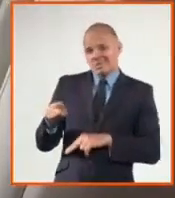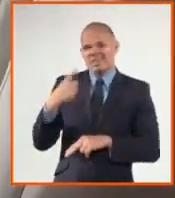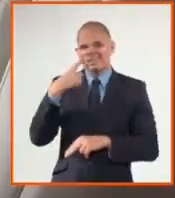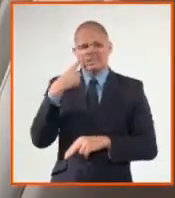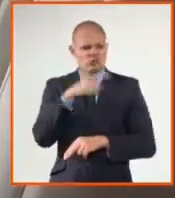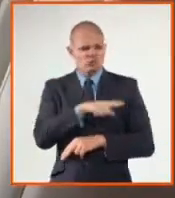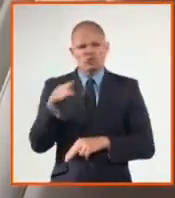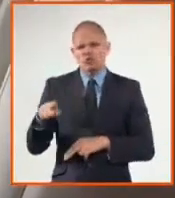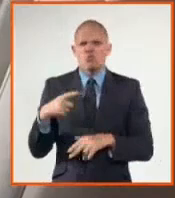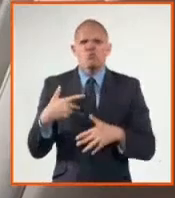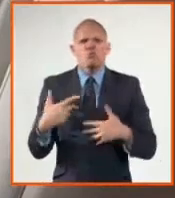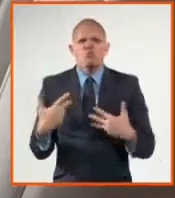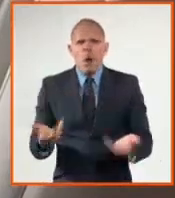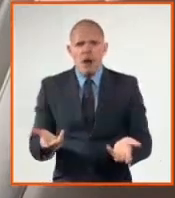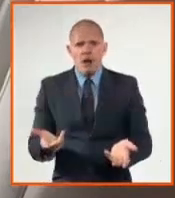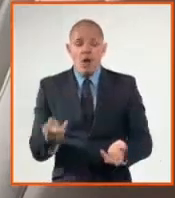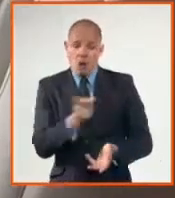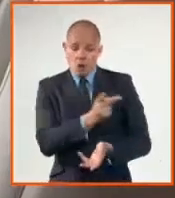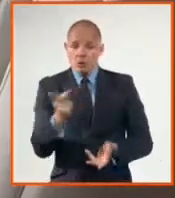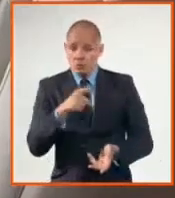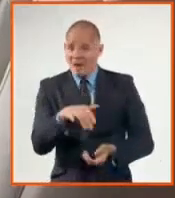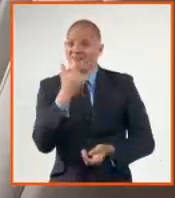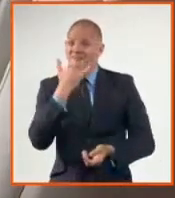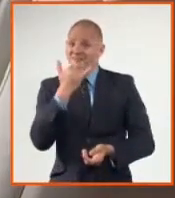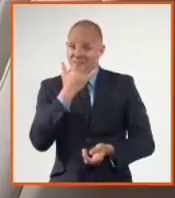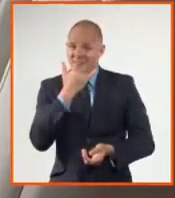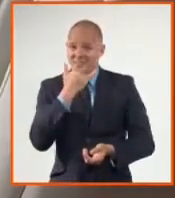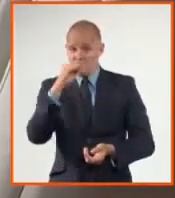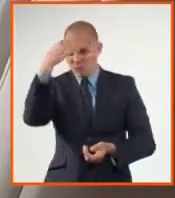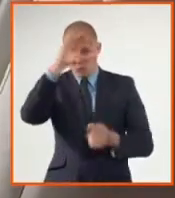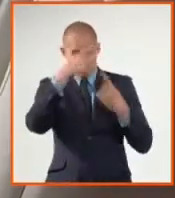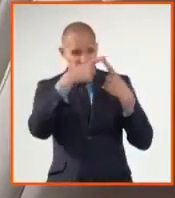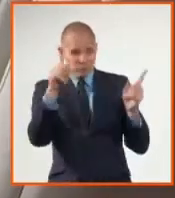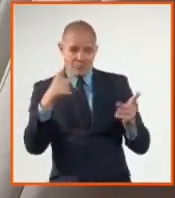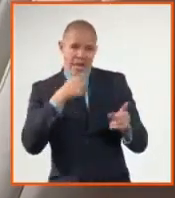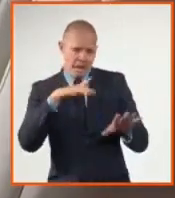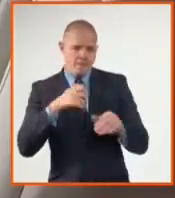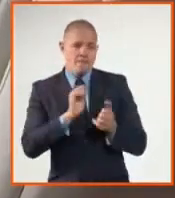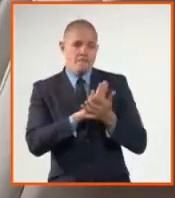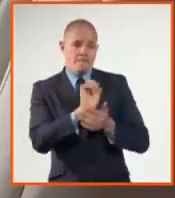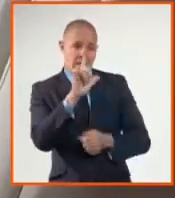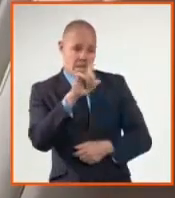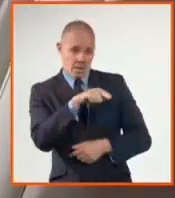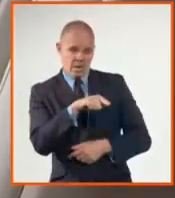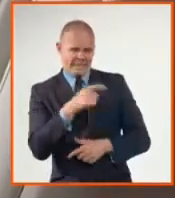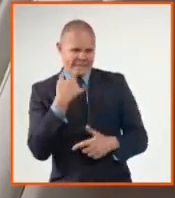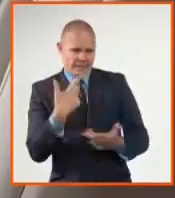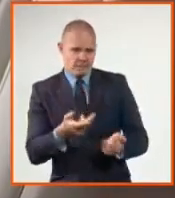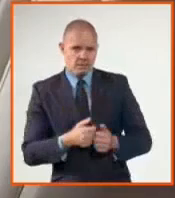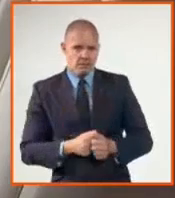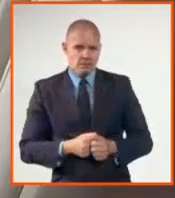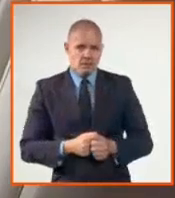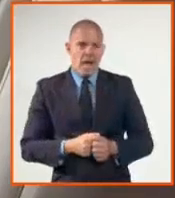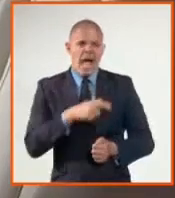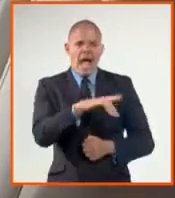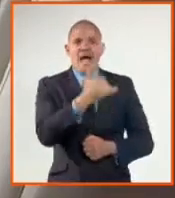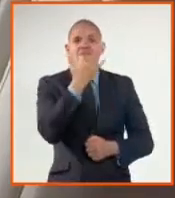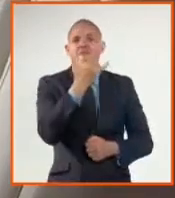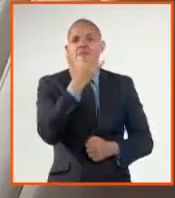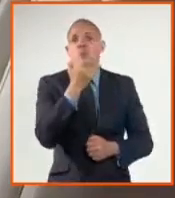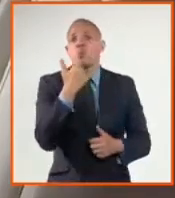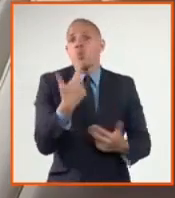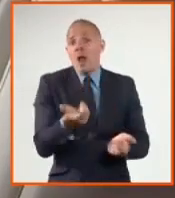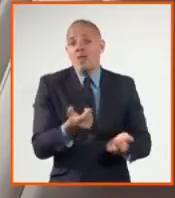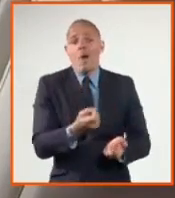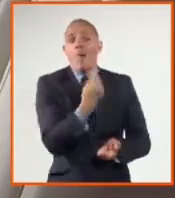golpearon al sistema porque en el caso de mariel que se hace dientes pero explica un poquito se afectó no sólo la que se quemó